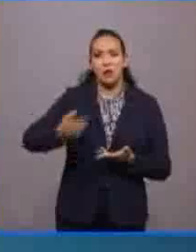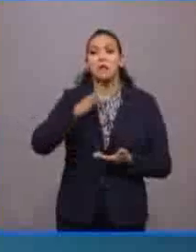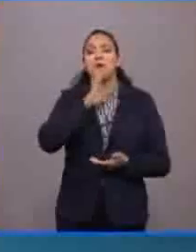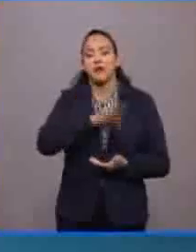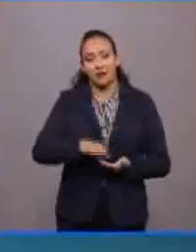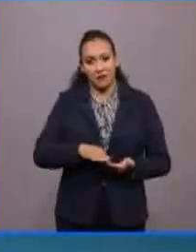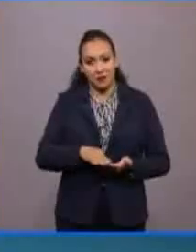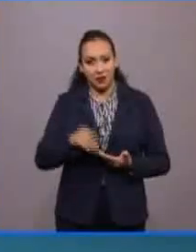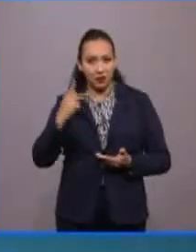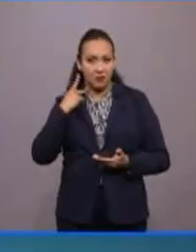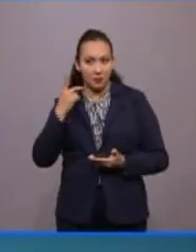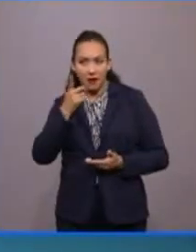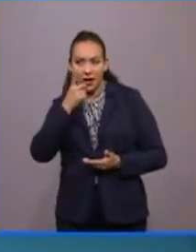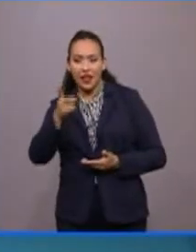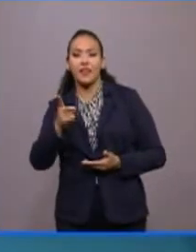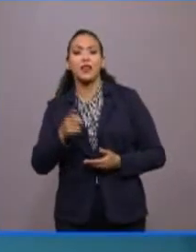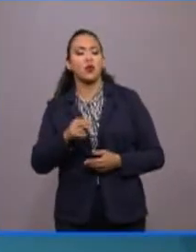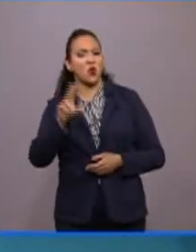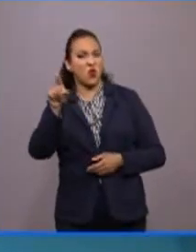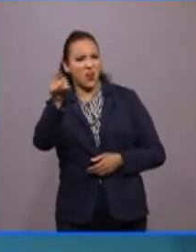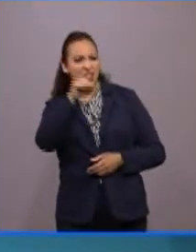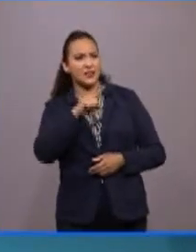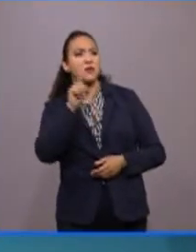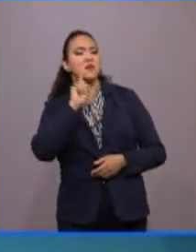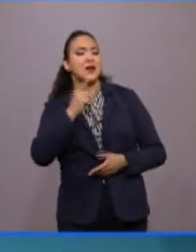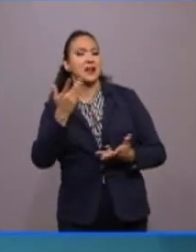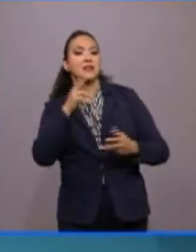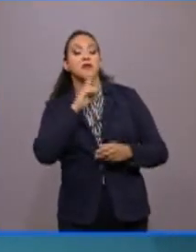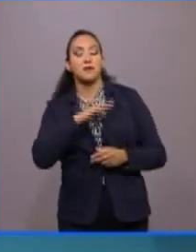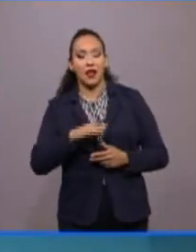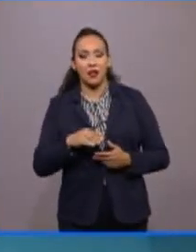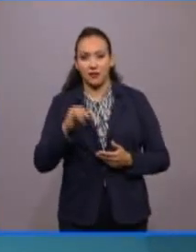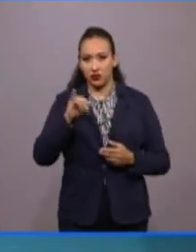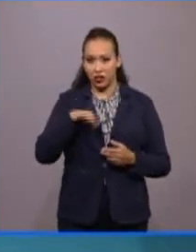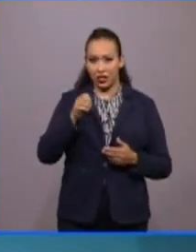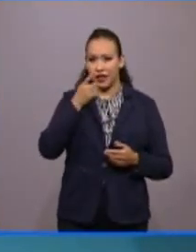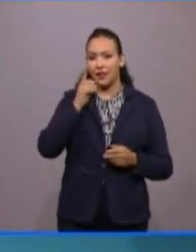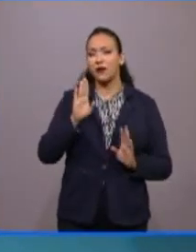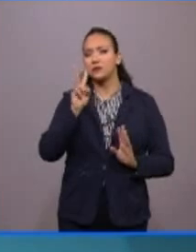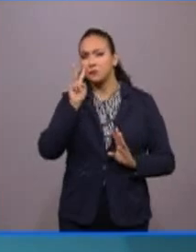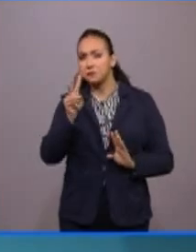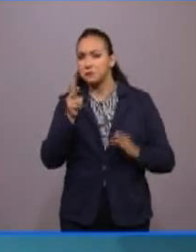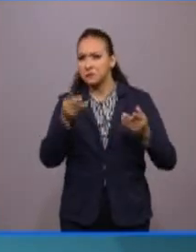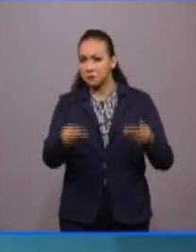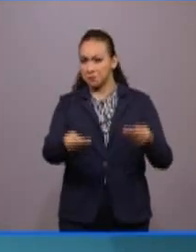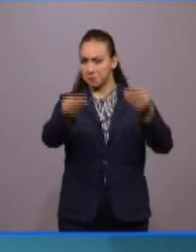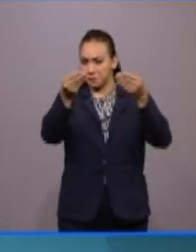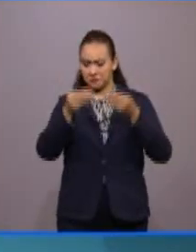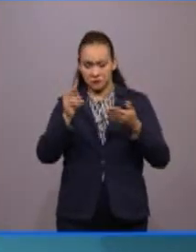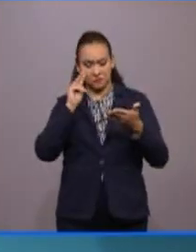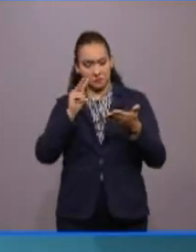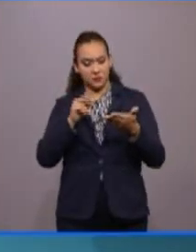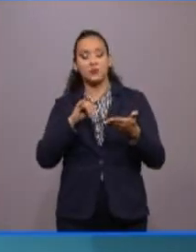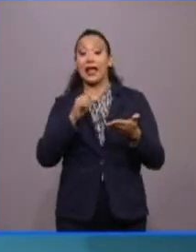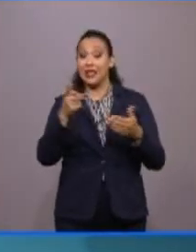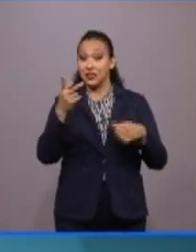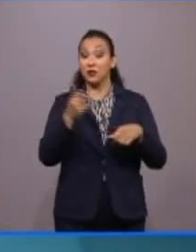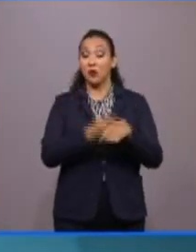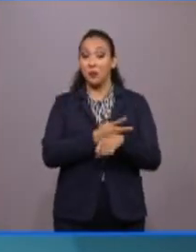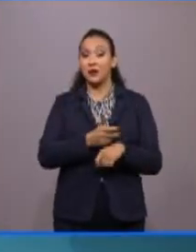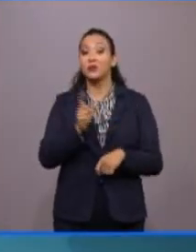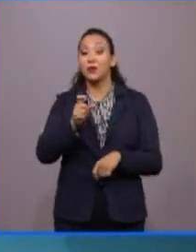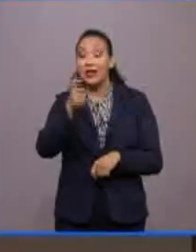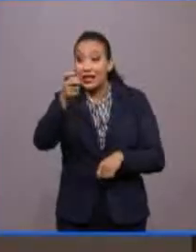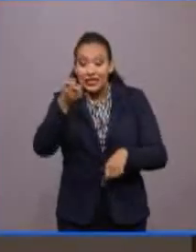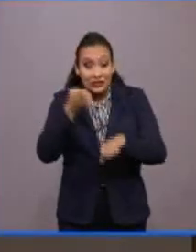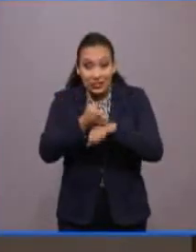ilícita. Explica que fue correcta la interpretación de la Unidad de lo Contencioso del INE, ya que los hechos denunciados sucedieron únicamente en